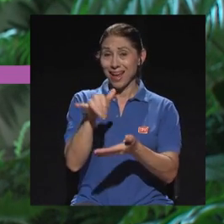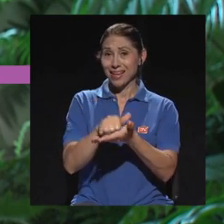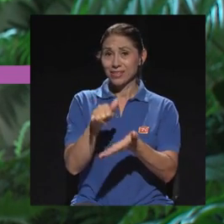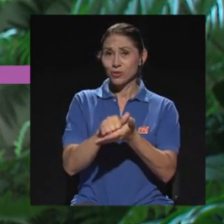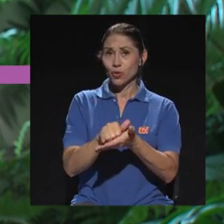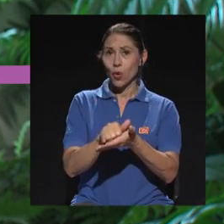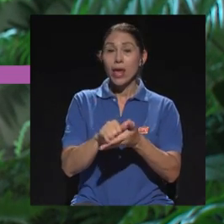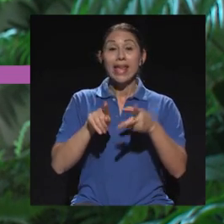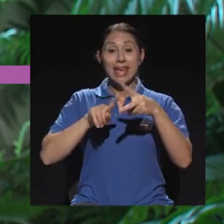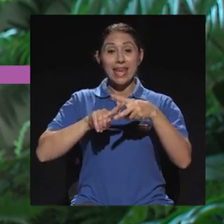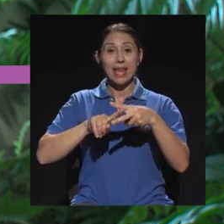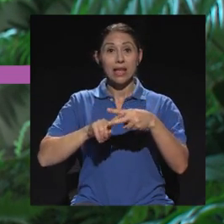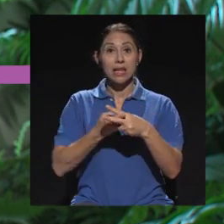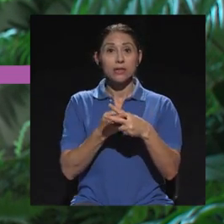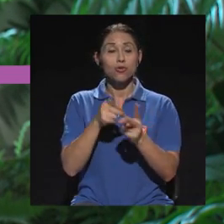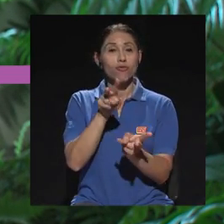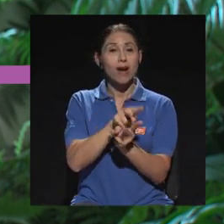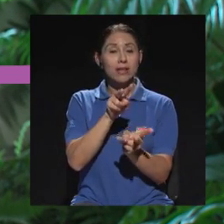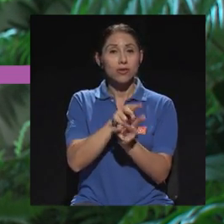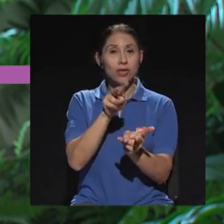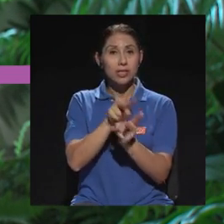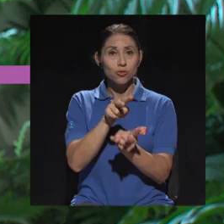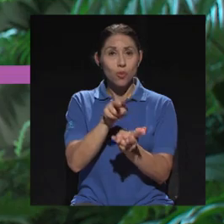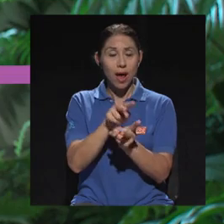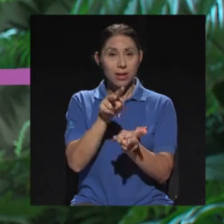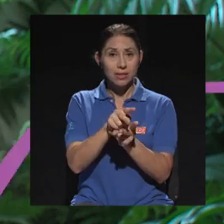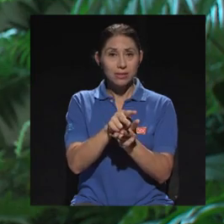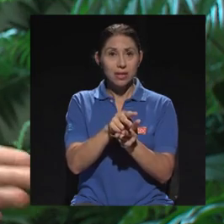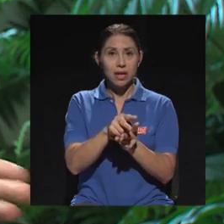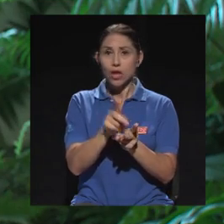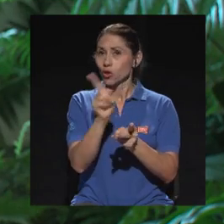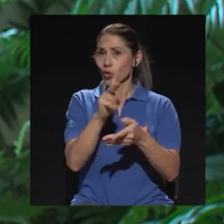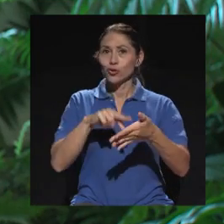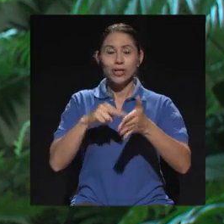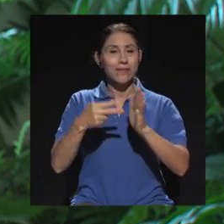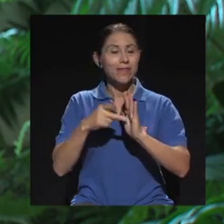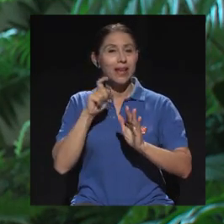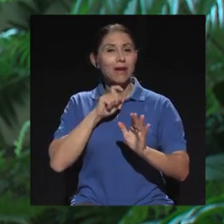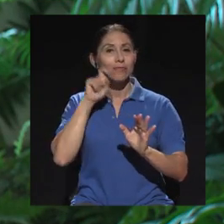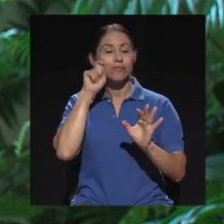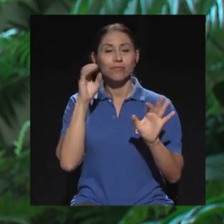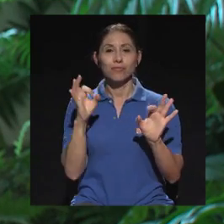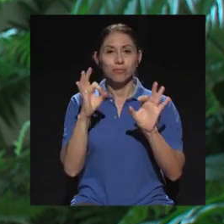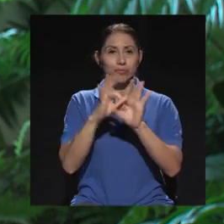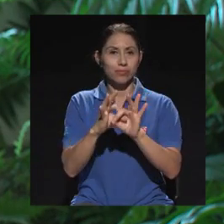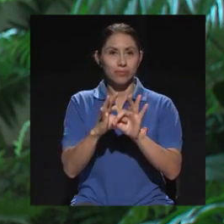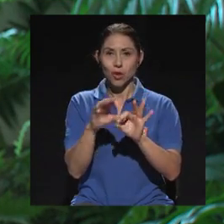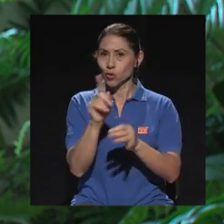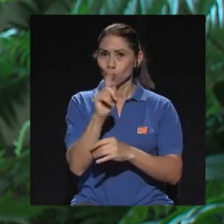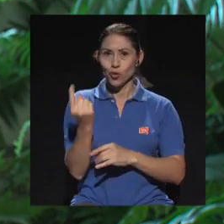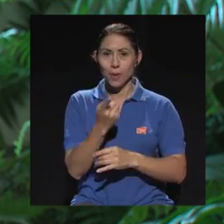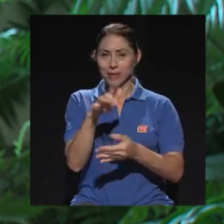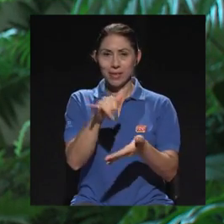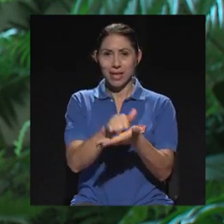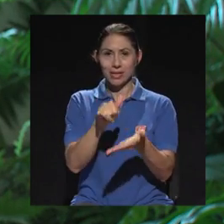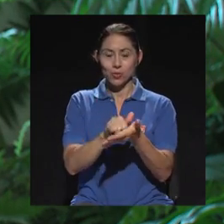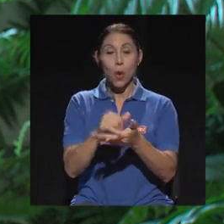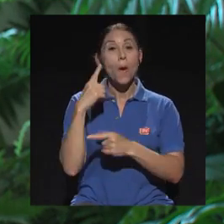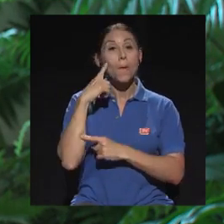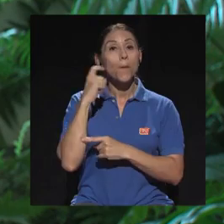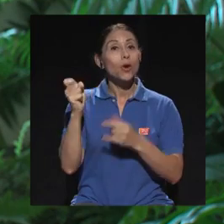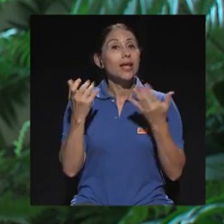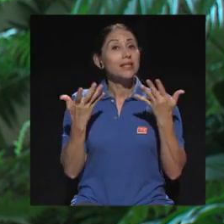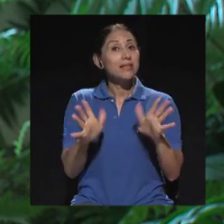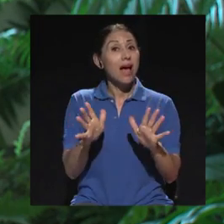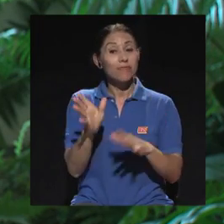actividad sexual o el inicio de las relaciones sexuales de los adolescentes al aspecto meramente coital, porque ya desde